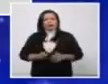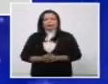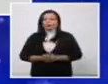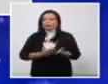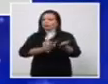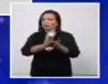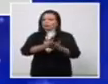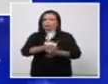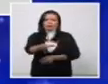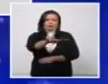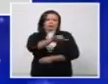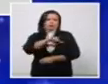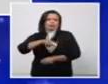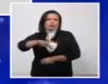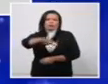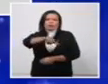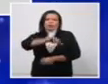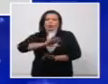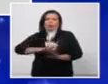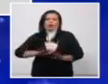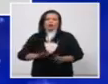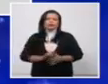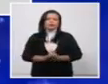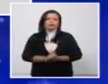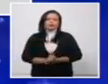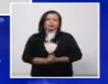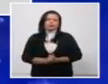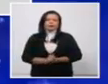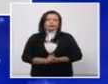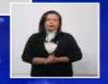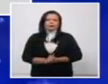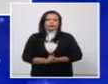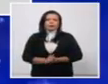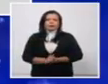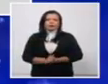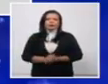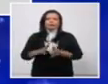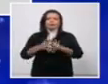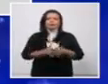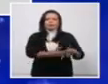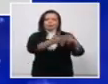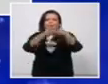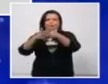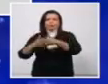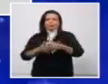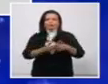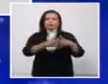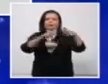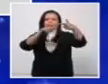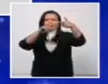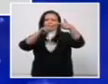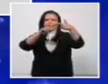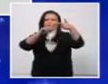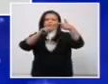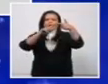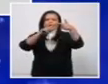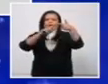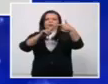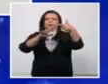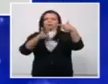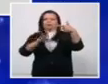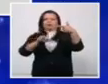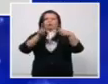en comparación, con el día anterior. Estados Unidos de Norteamérica con prácticamente